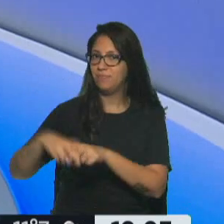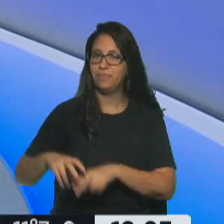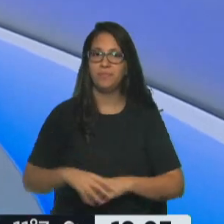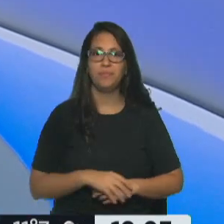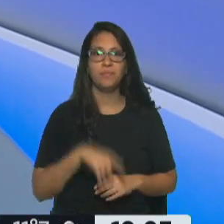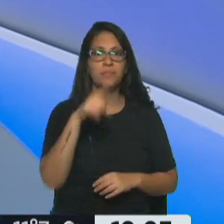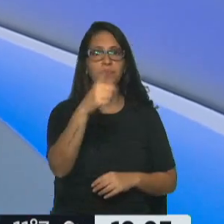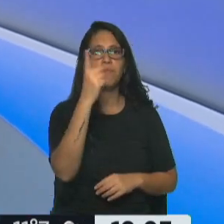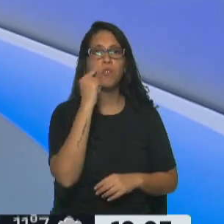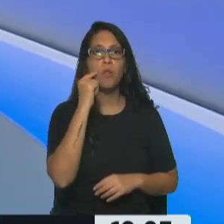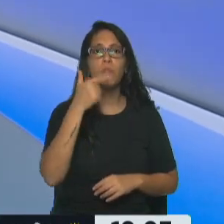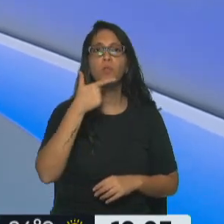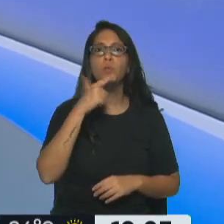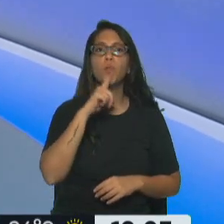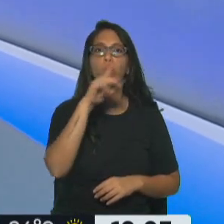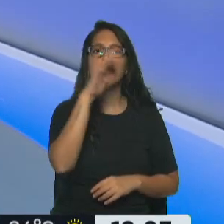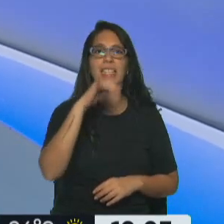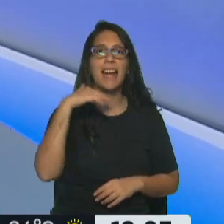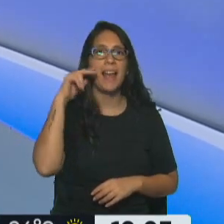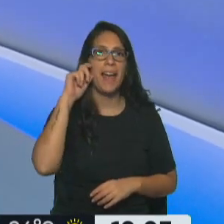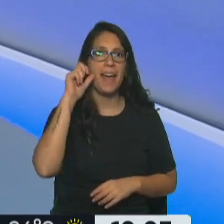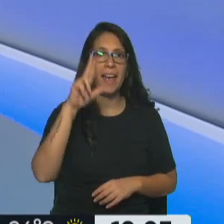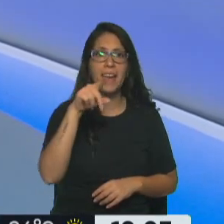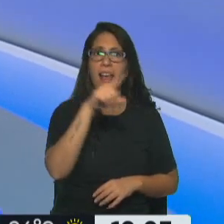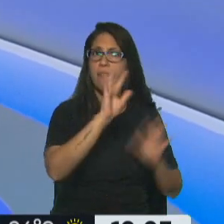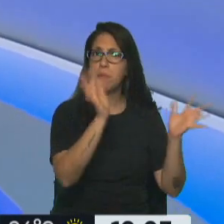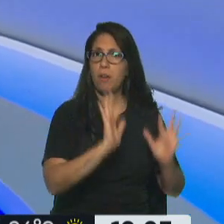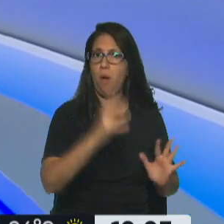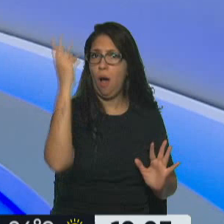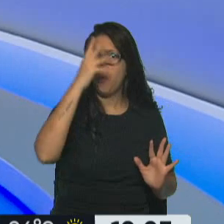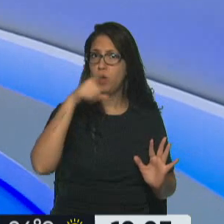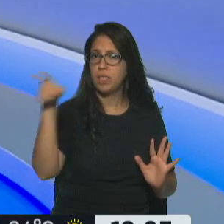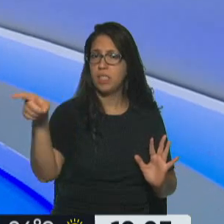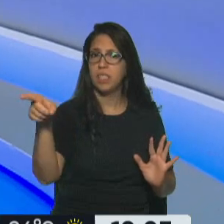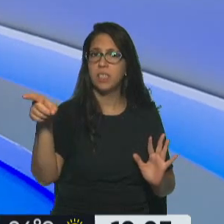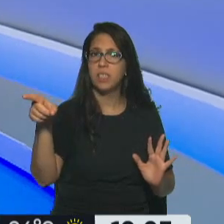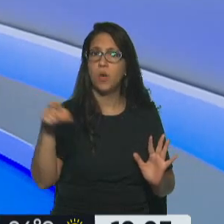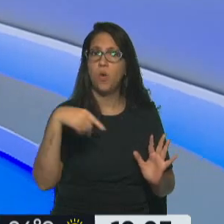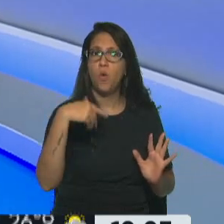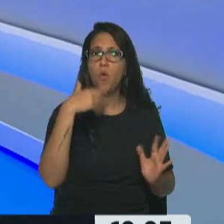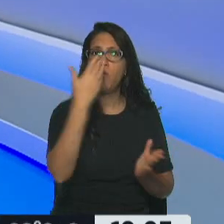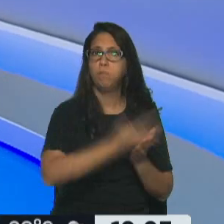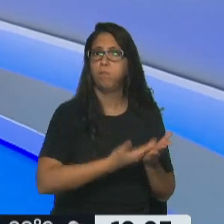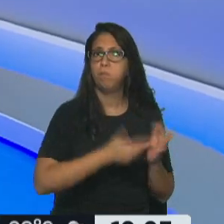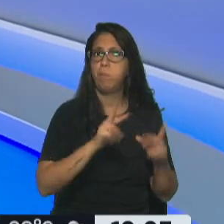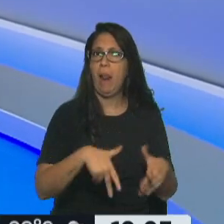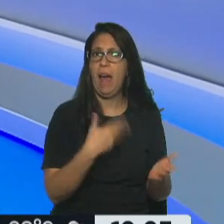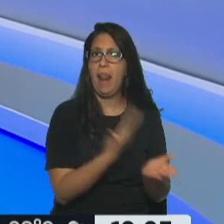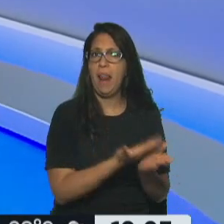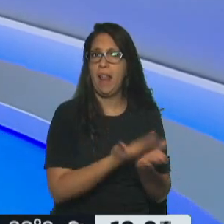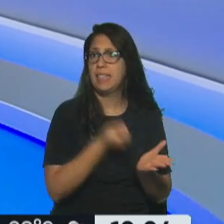este señor es el señor surer que le había preparado a la señora Patricia bulrich quería ser